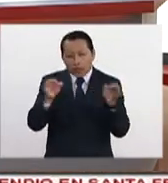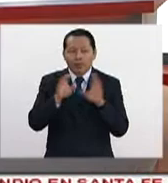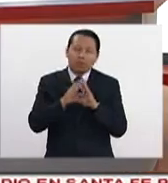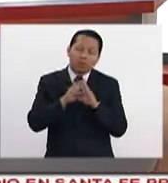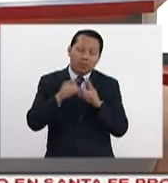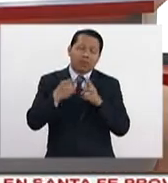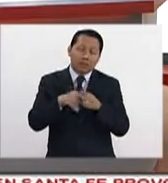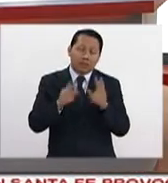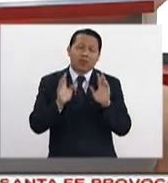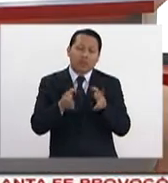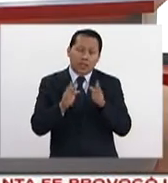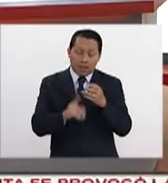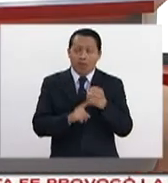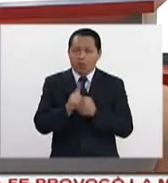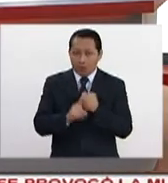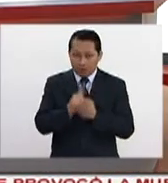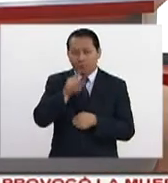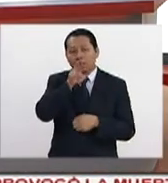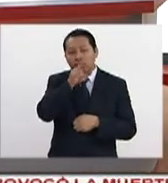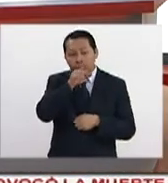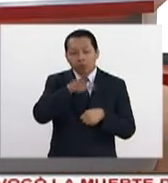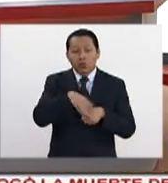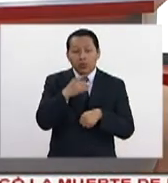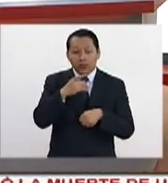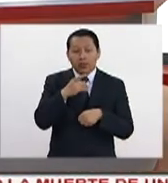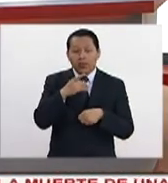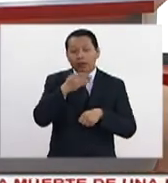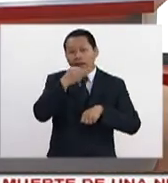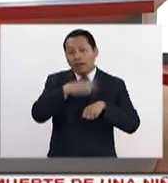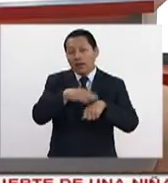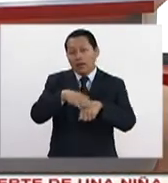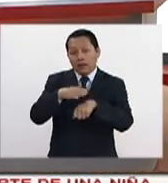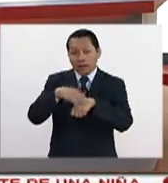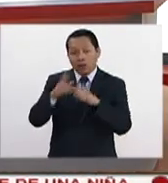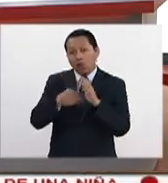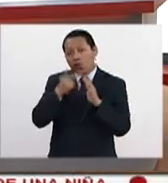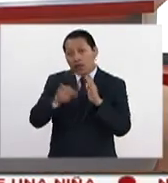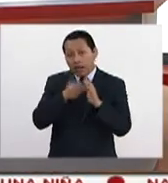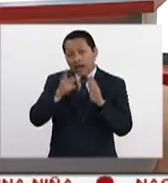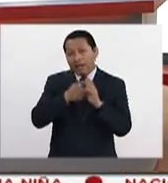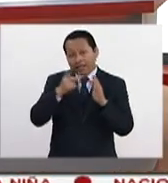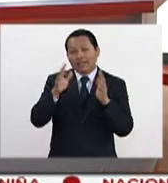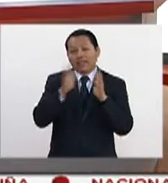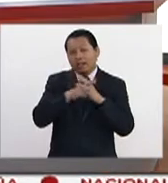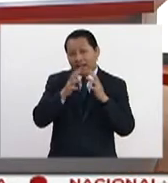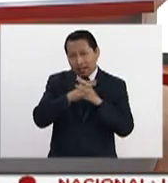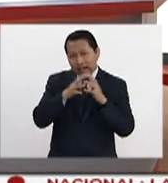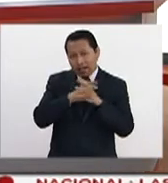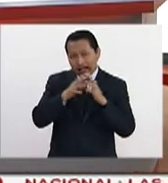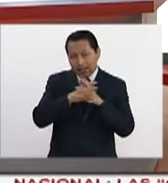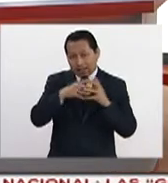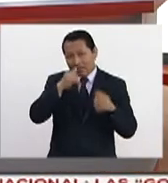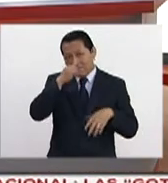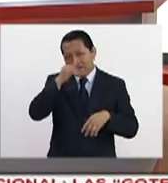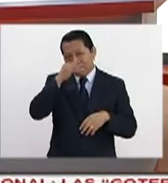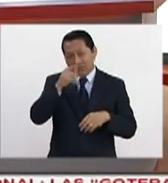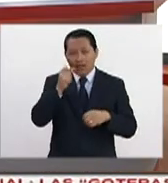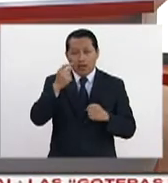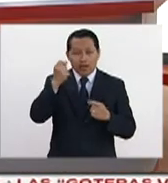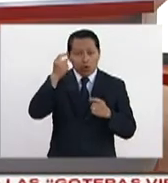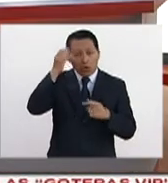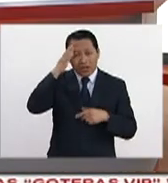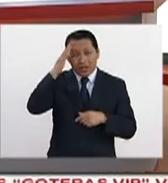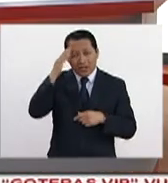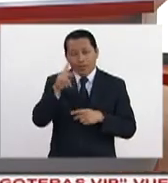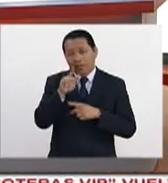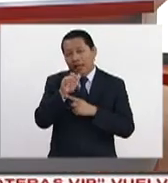las primeras reacciones preocupantes? Por ejemplo, el llamado a otra intifada, un levantamiento popular por parte de algunos líderes